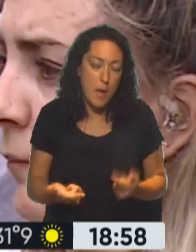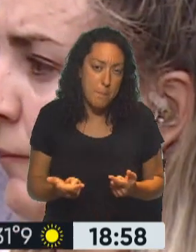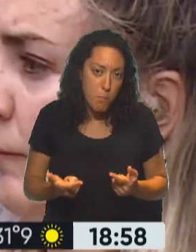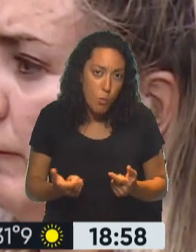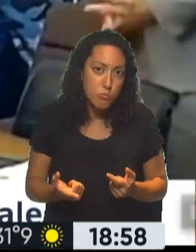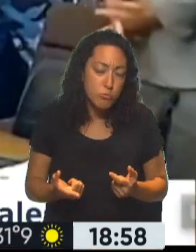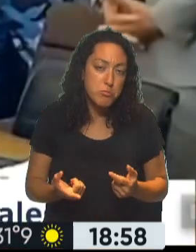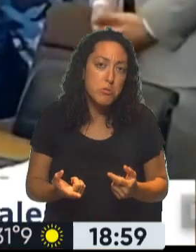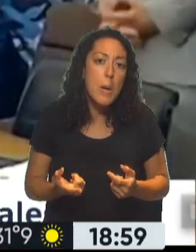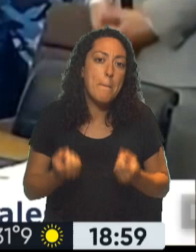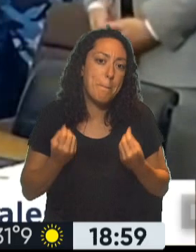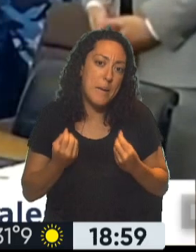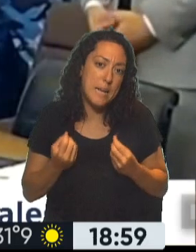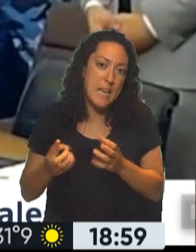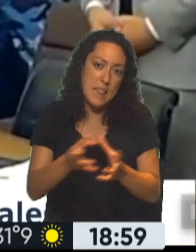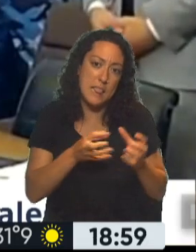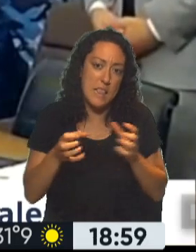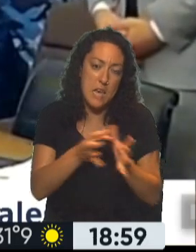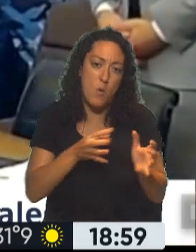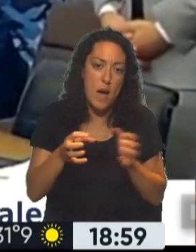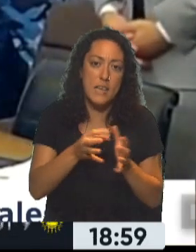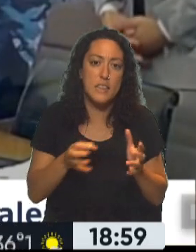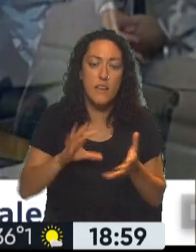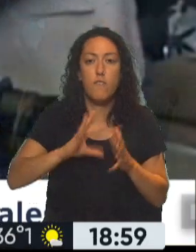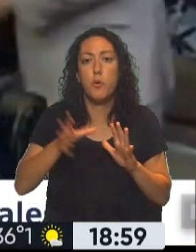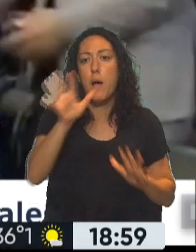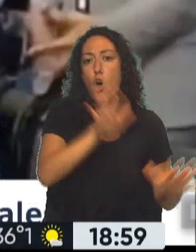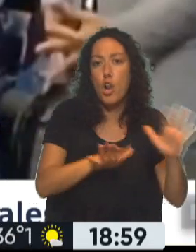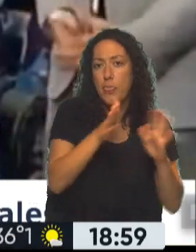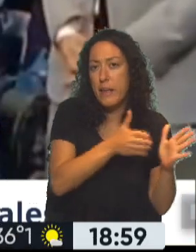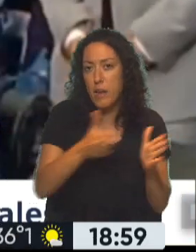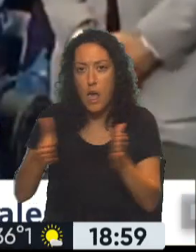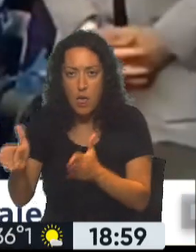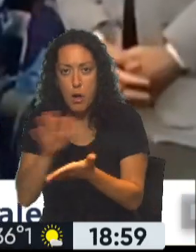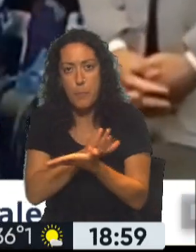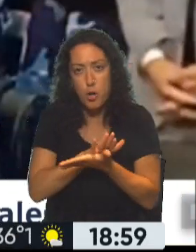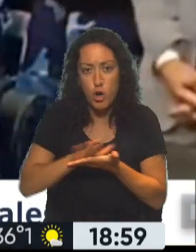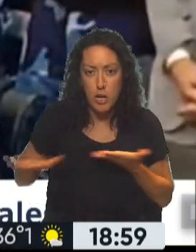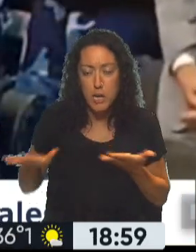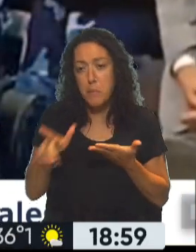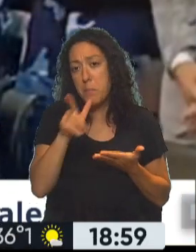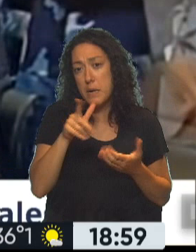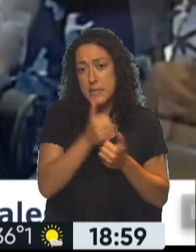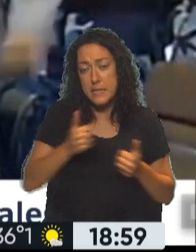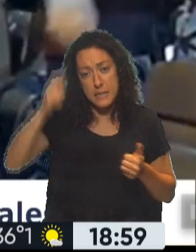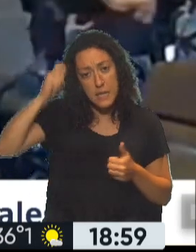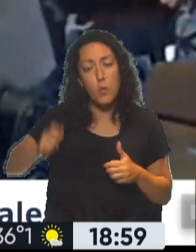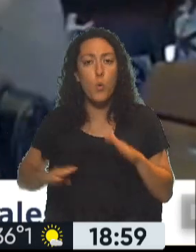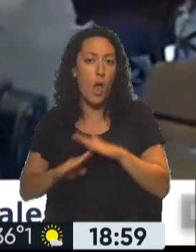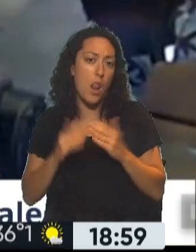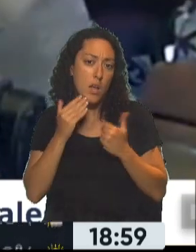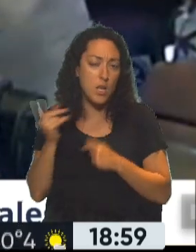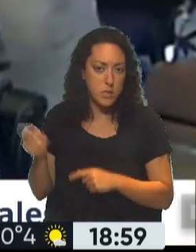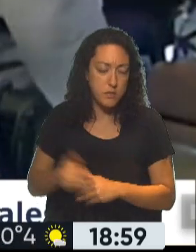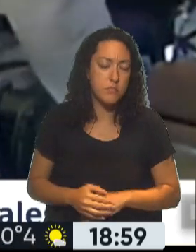para que el debate se pueda desarrollar de una manera ordenada y prolija. Y bueno, creo que lo logró el tribunal fundamentalmente. El alegato